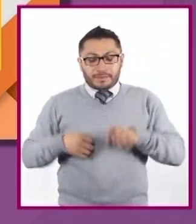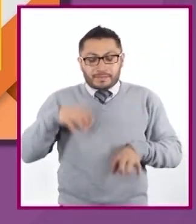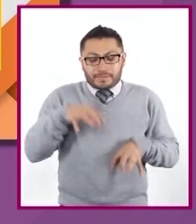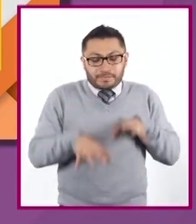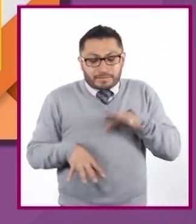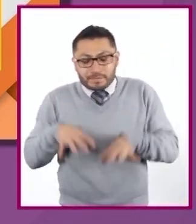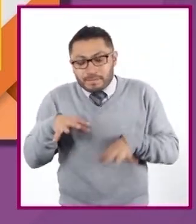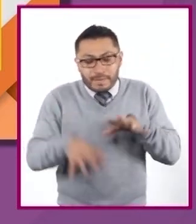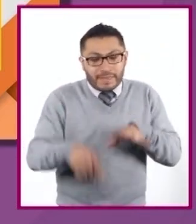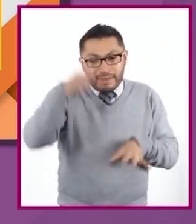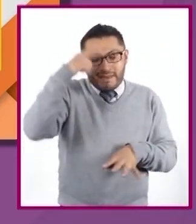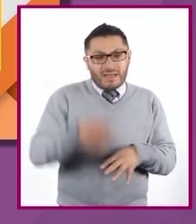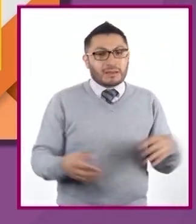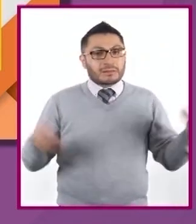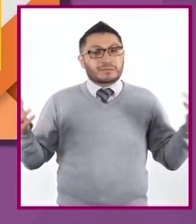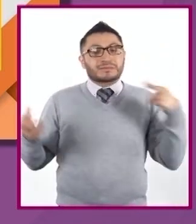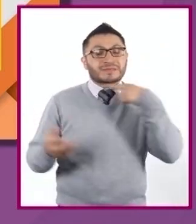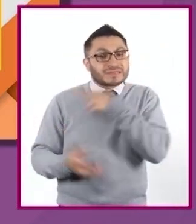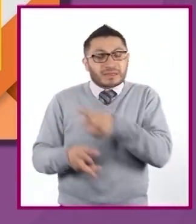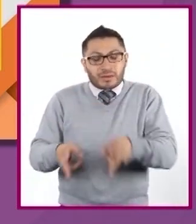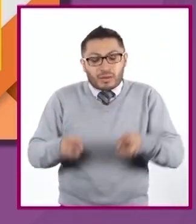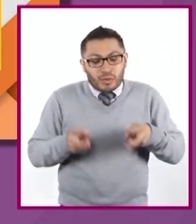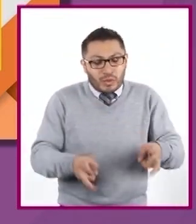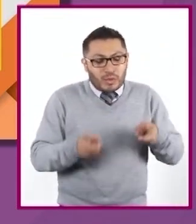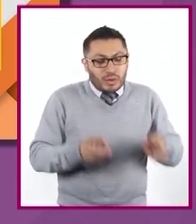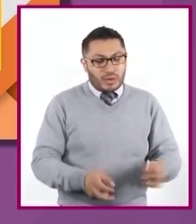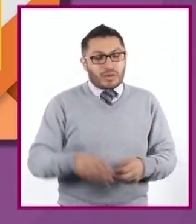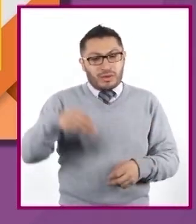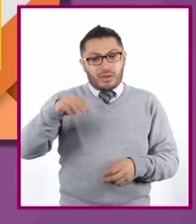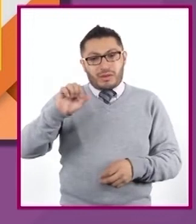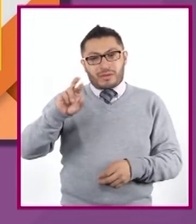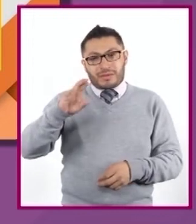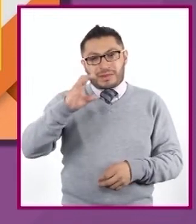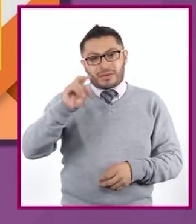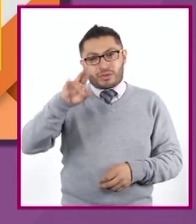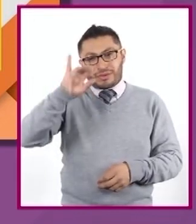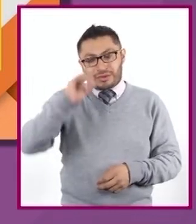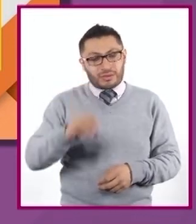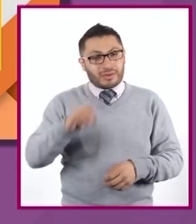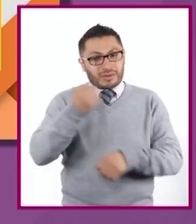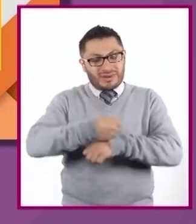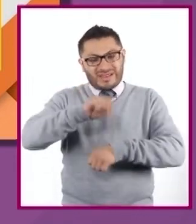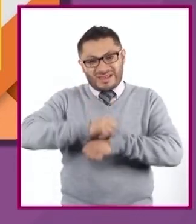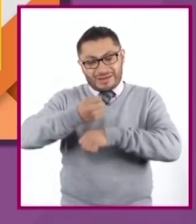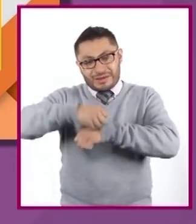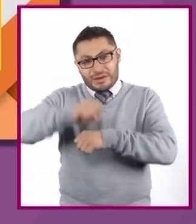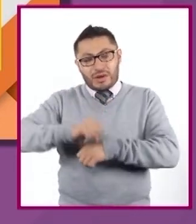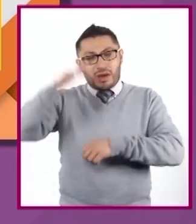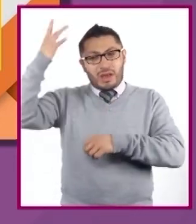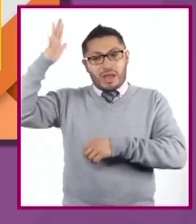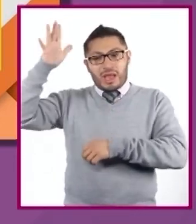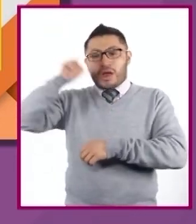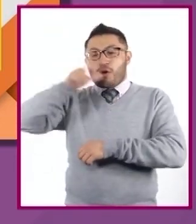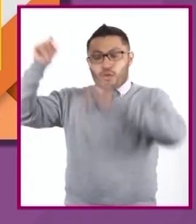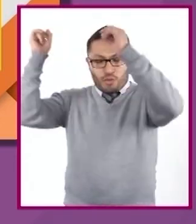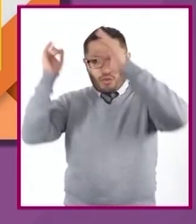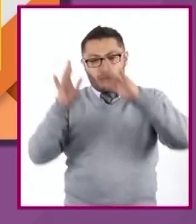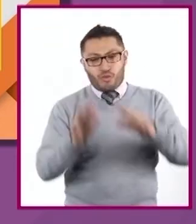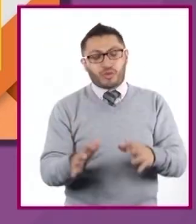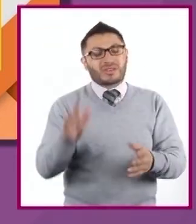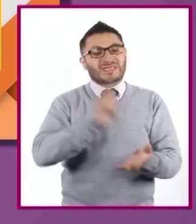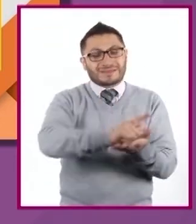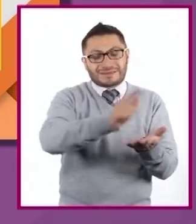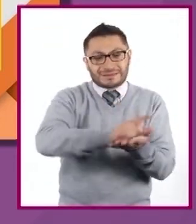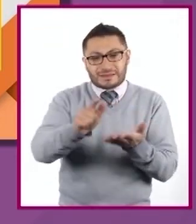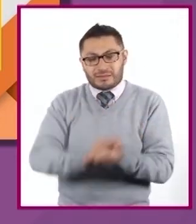mezcla para acelerar el proceso de absorción del mercurio. Después de varias semanas de exposición al sol, se lavaba en